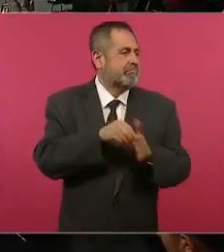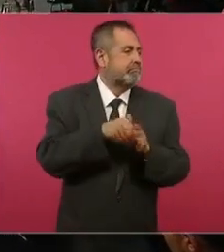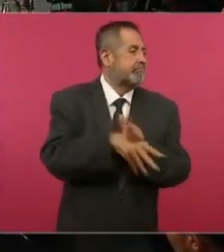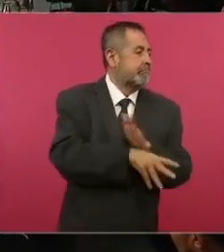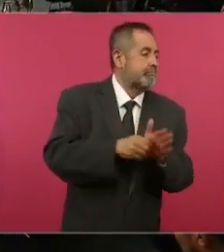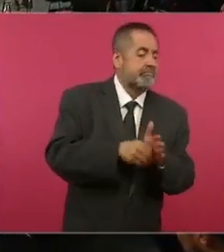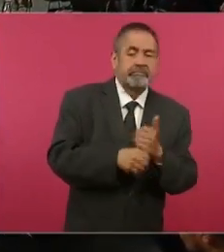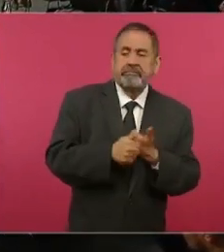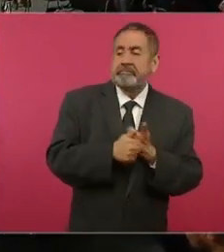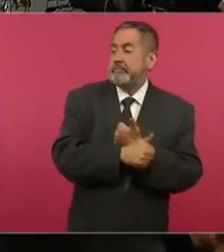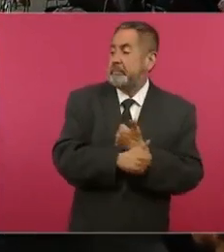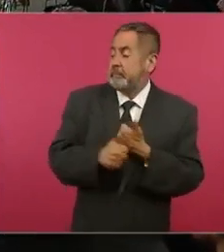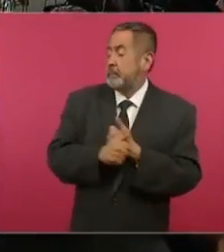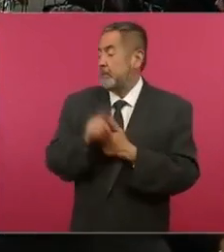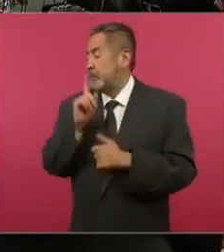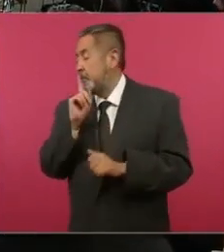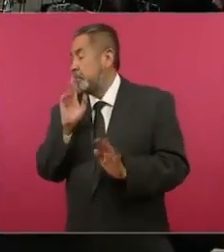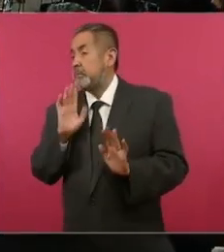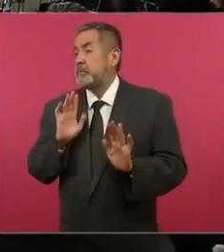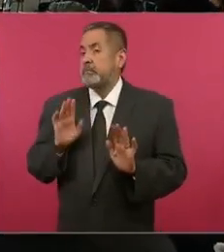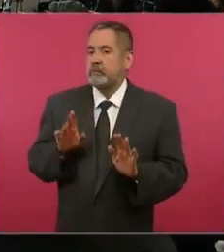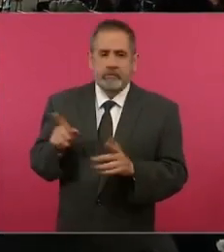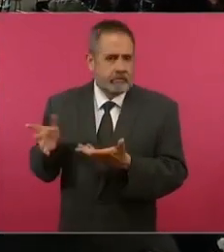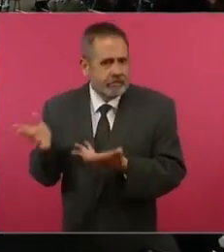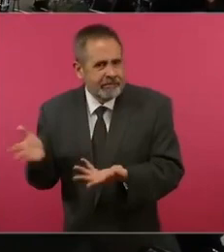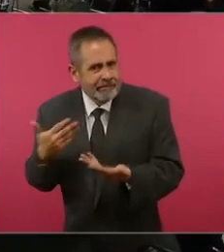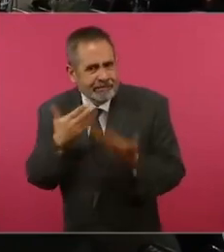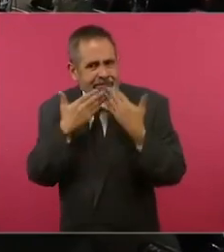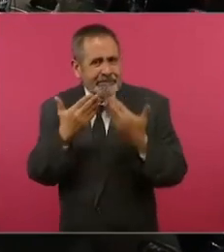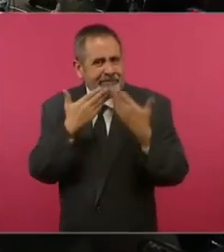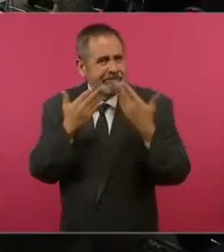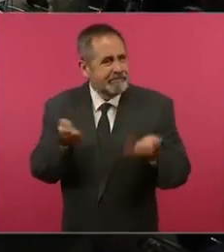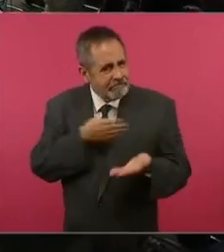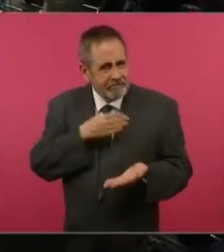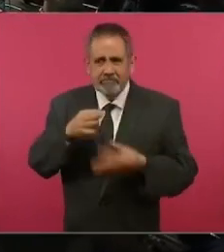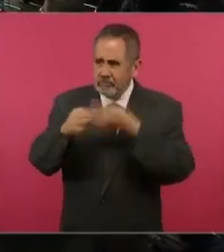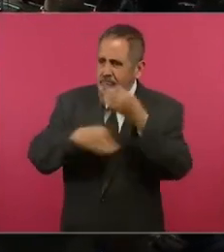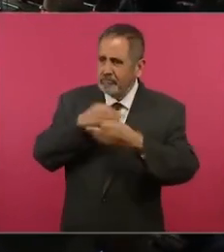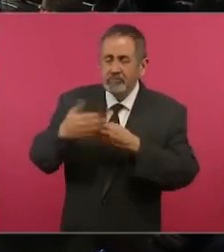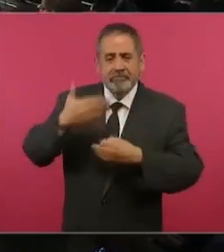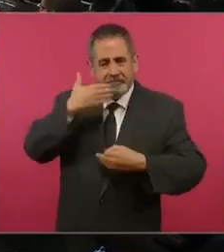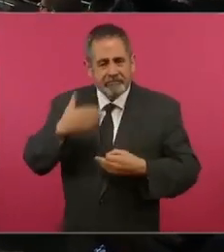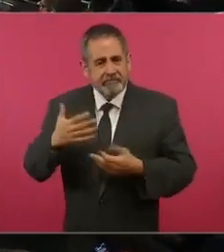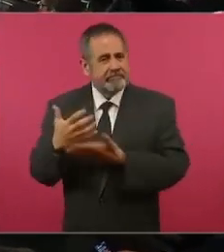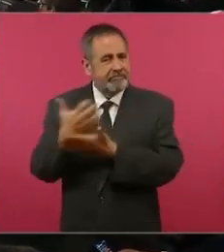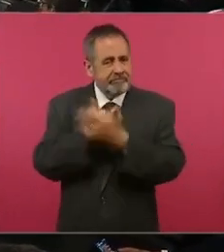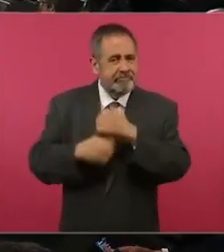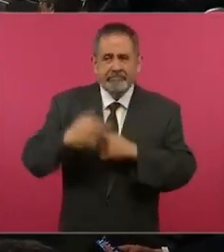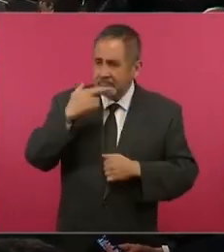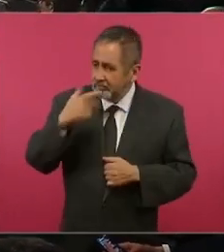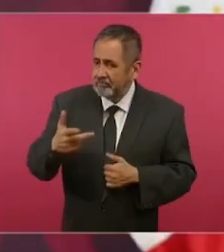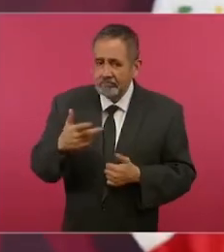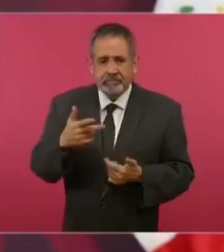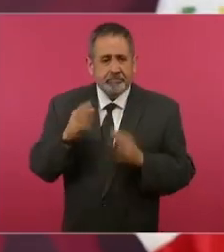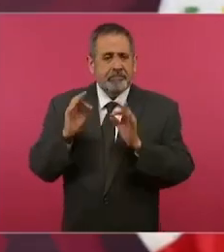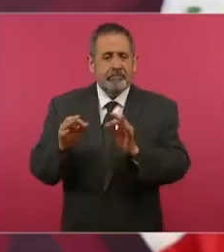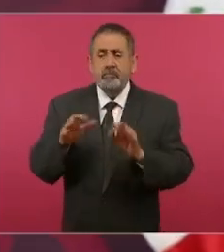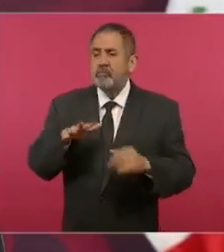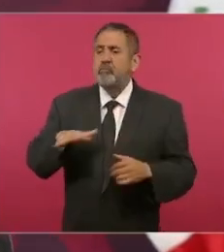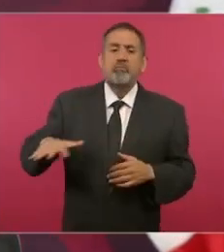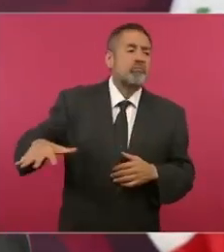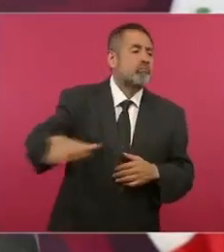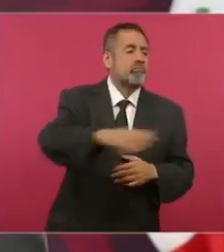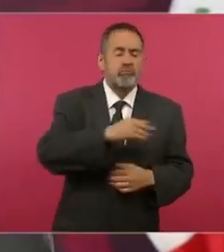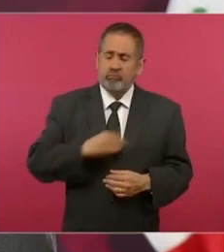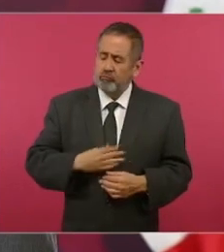informa sobre estas cosas que son buenas para todos, porque es el bienestar de